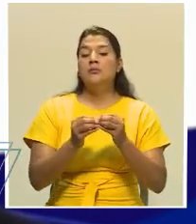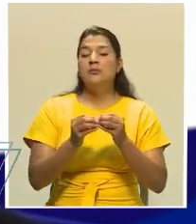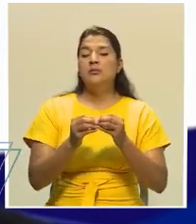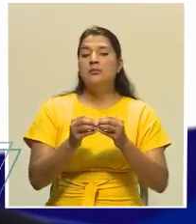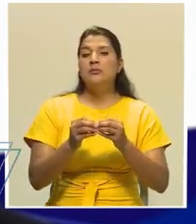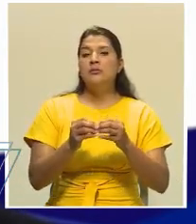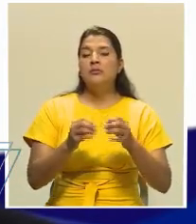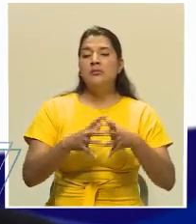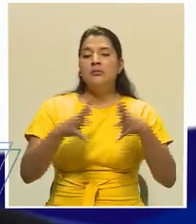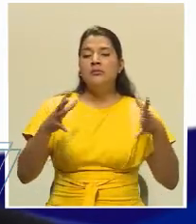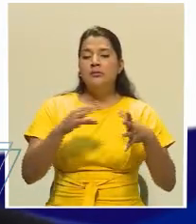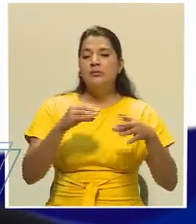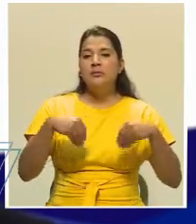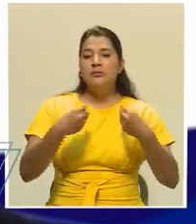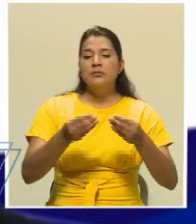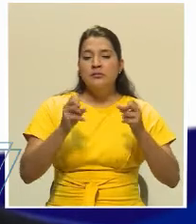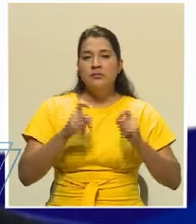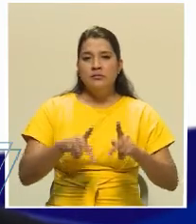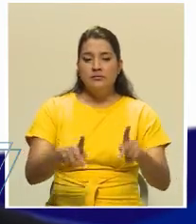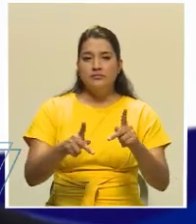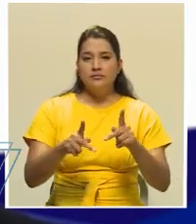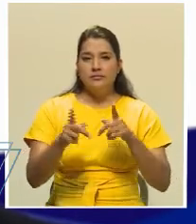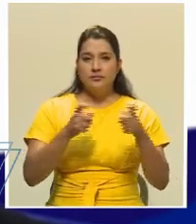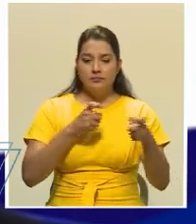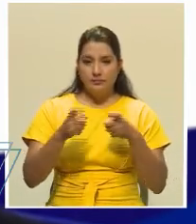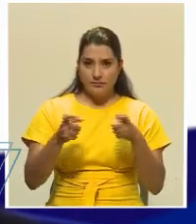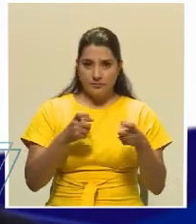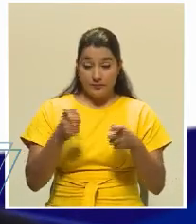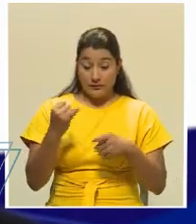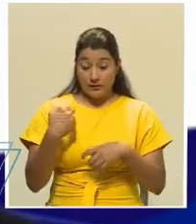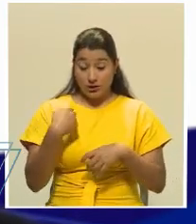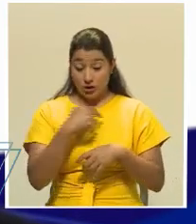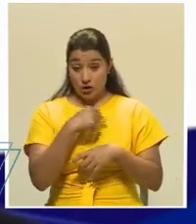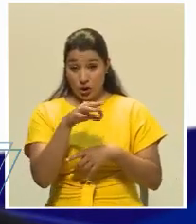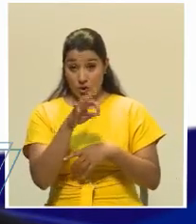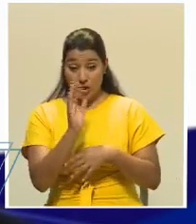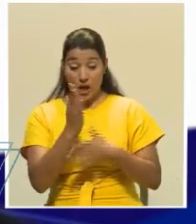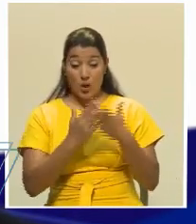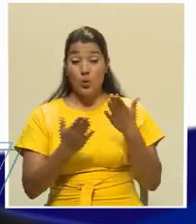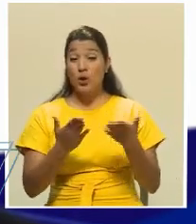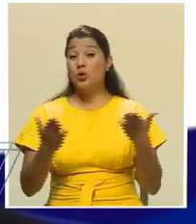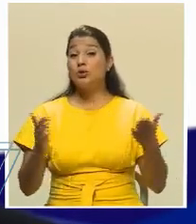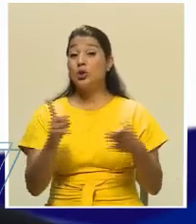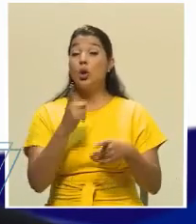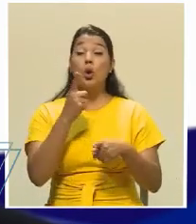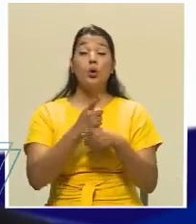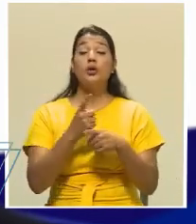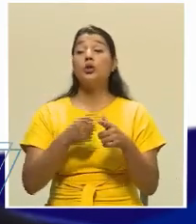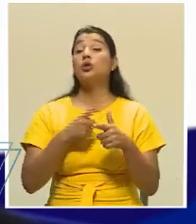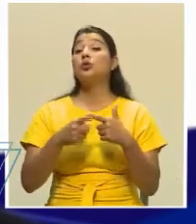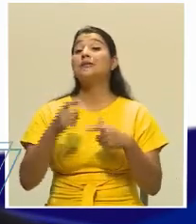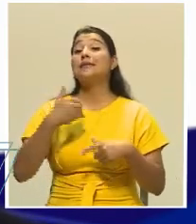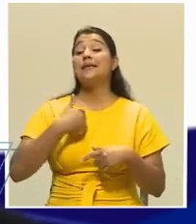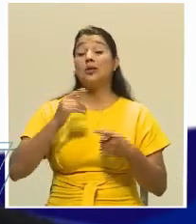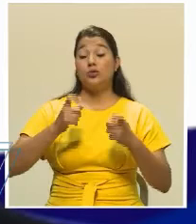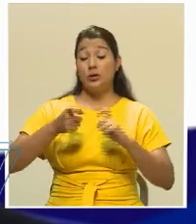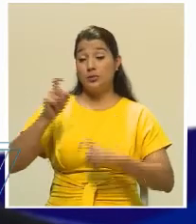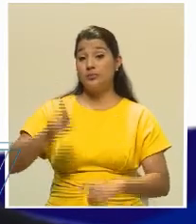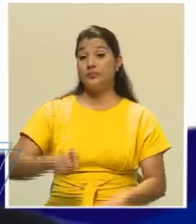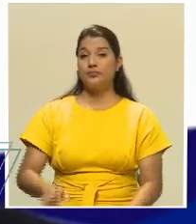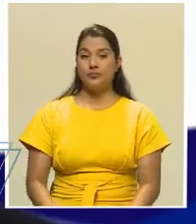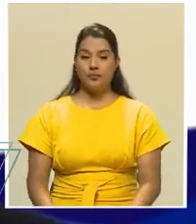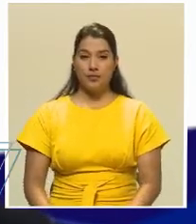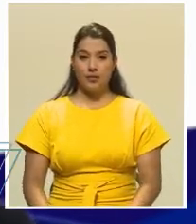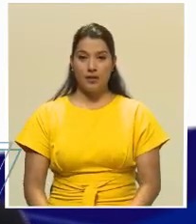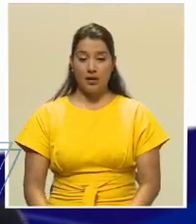dando el chance a la administración que enderece, y en el caso de que encontramos cosas que son incorrectas, pues tomar las medidas que correspondan. En